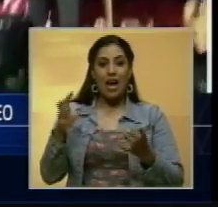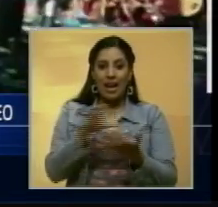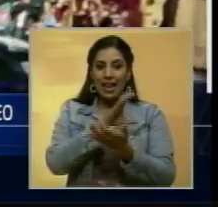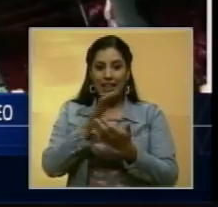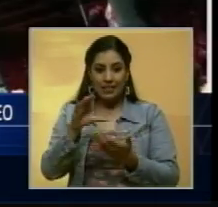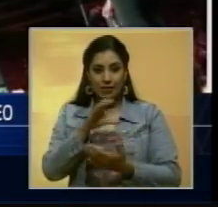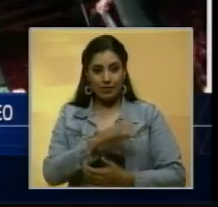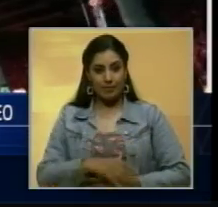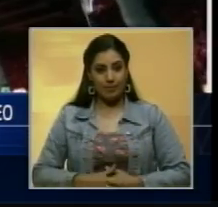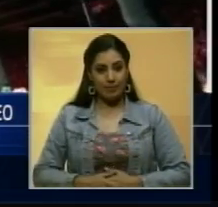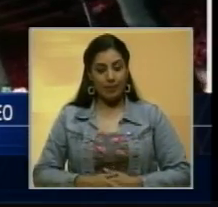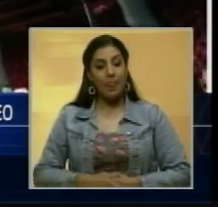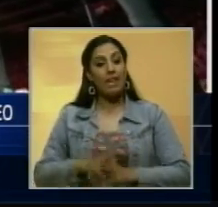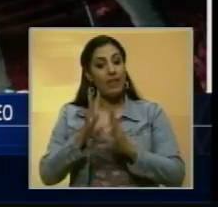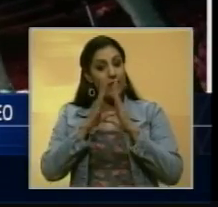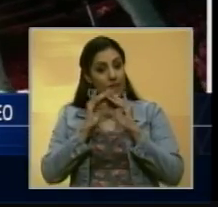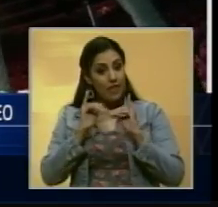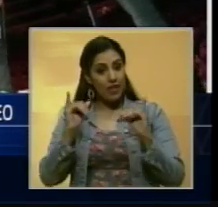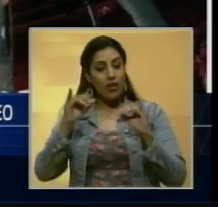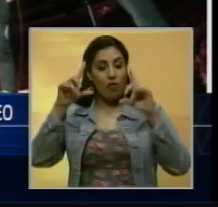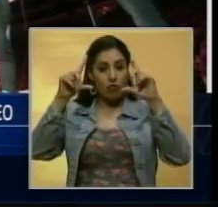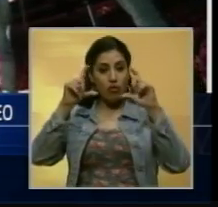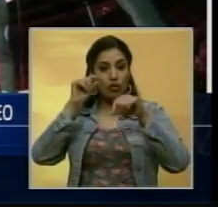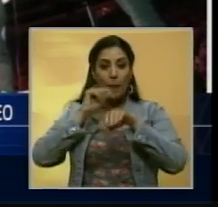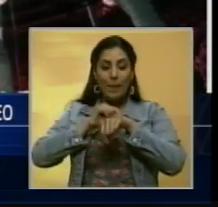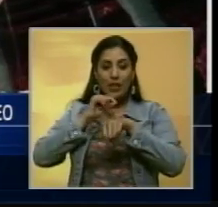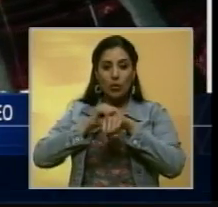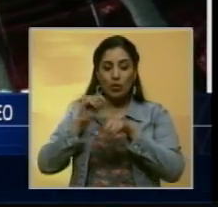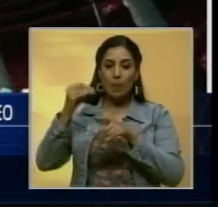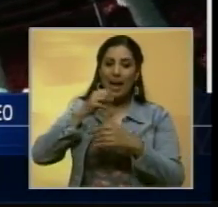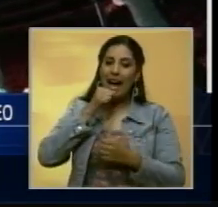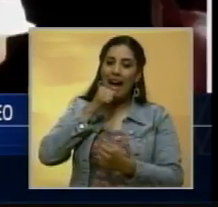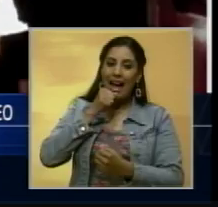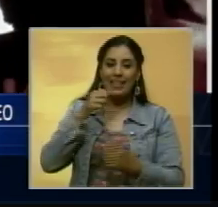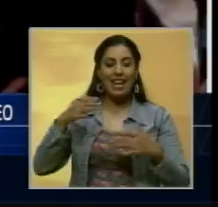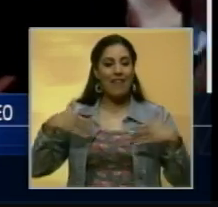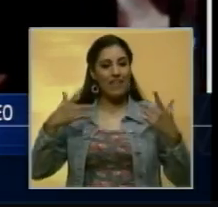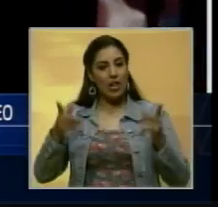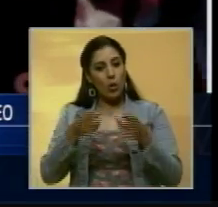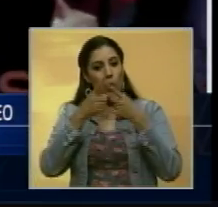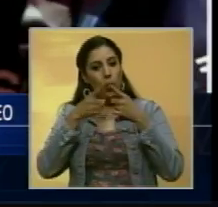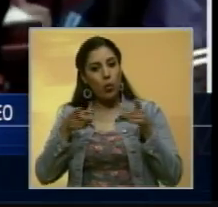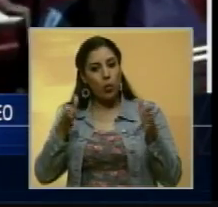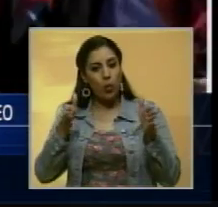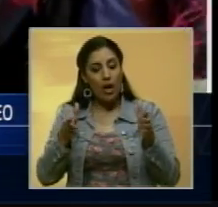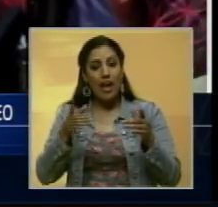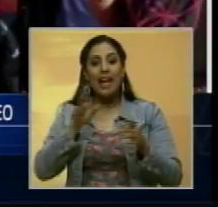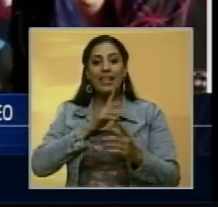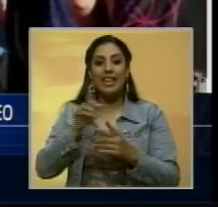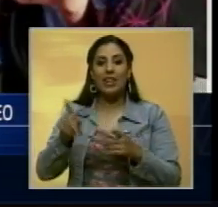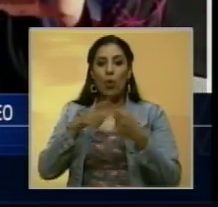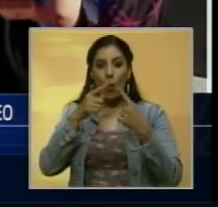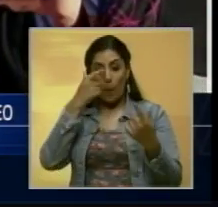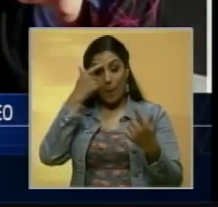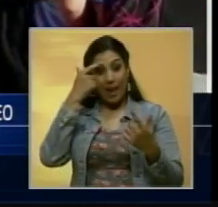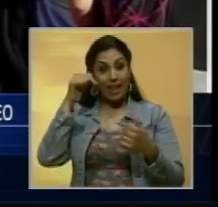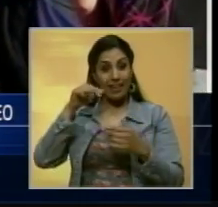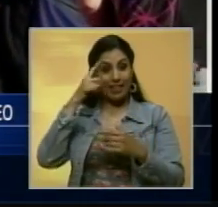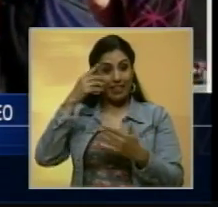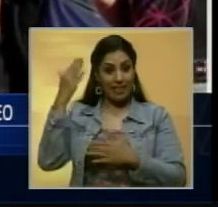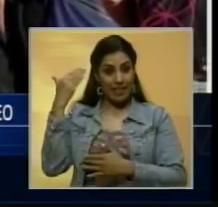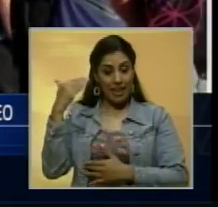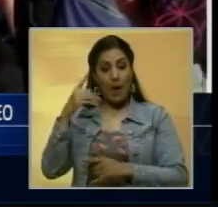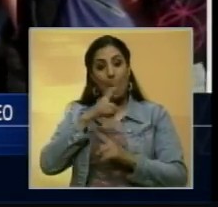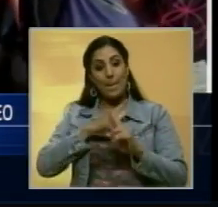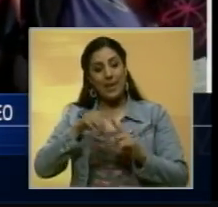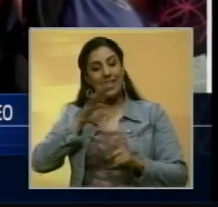a Prince. Al concluir, se tomaron unos minutos extras para cantar feliz cumpleaños a James, quien estuvo de celebración en estos días.